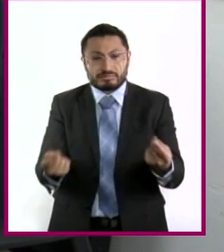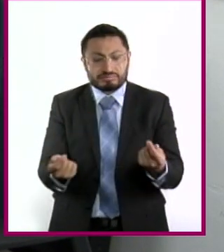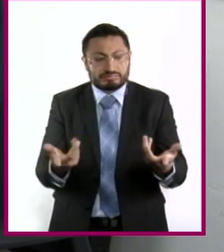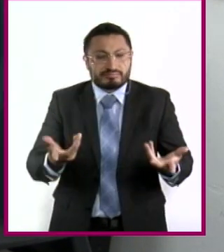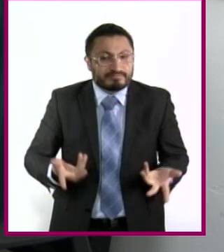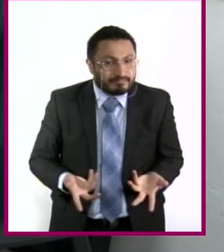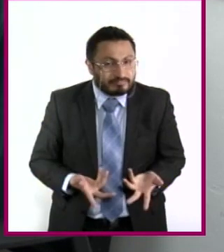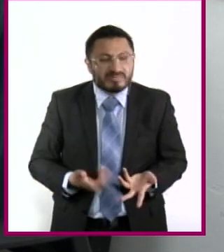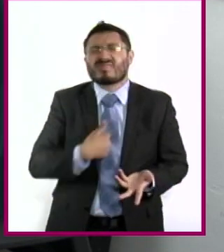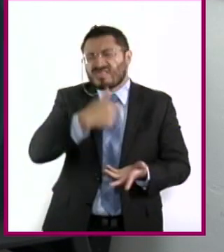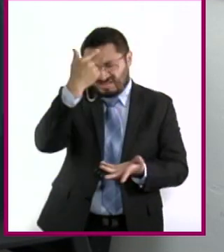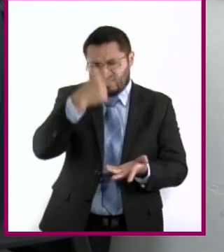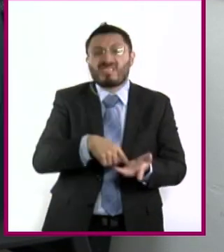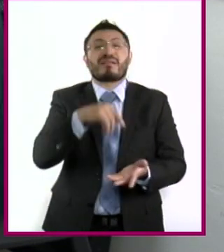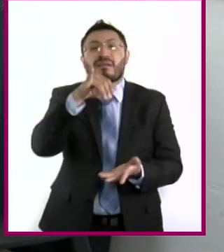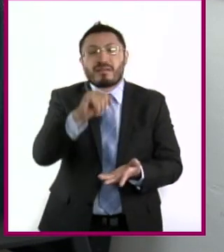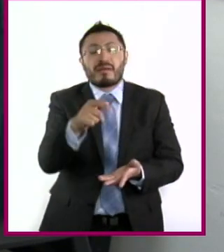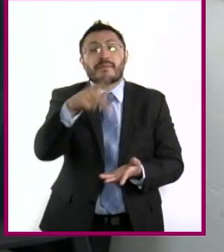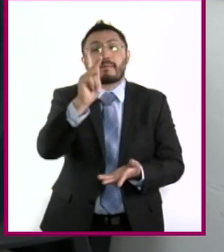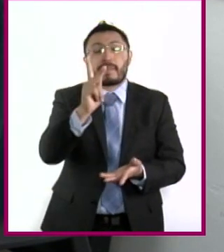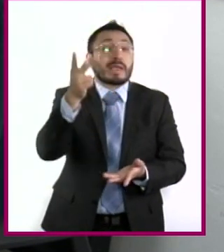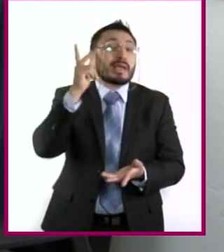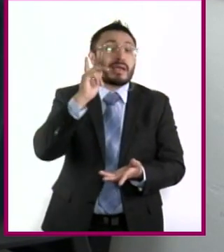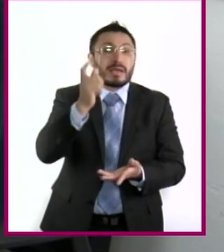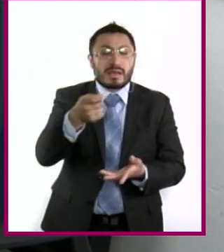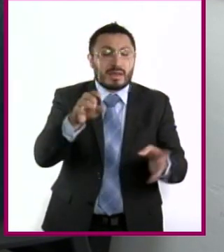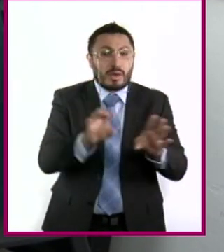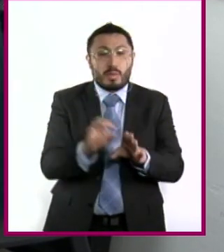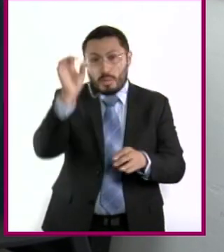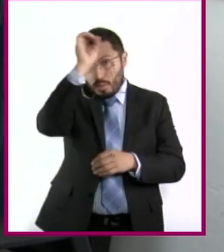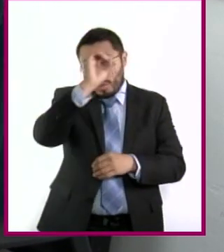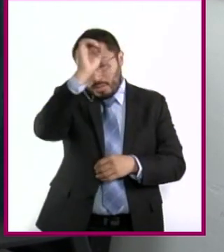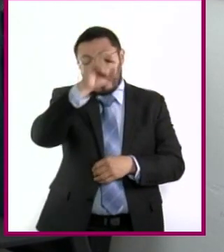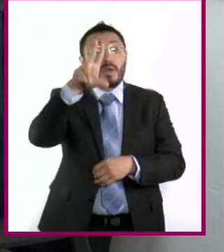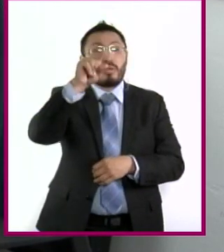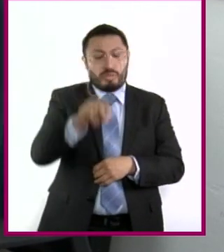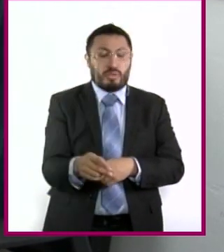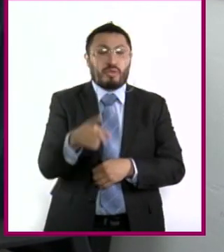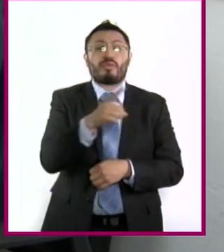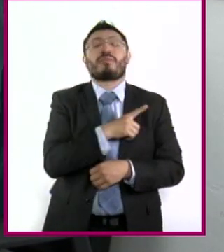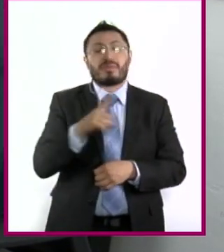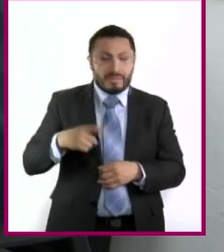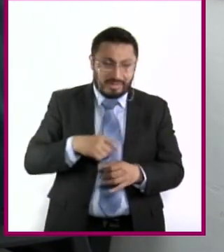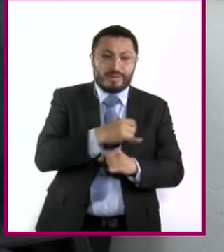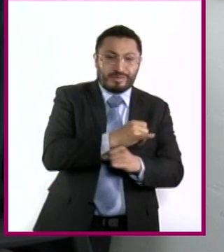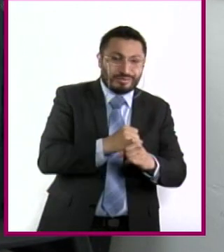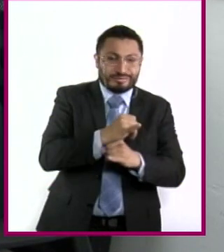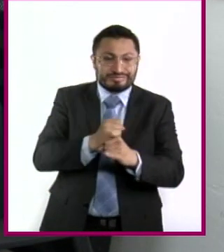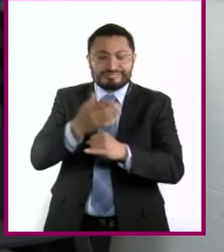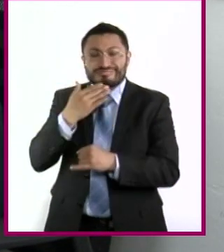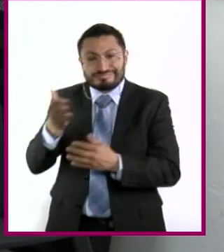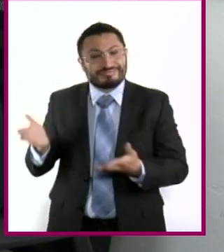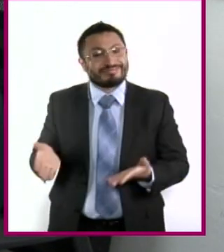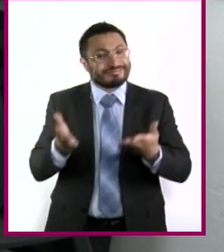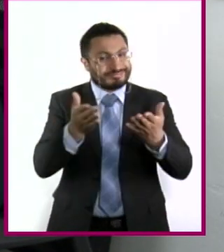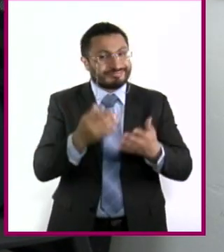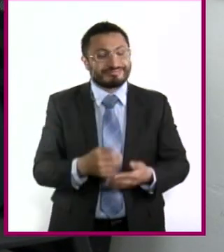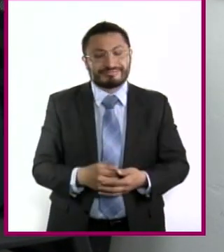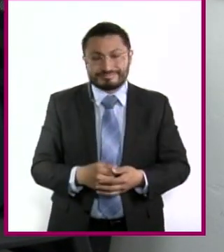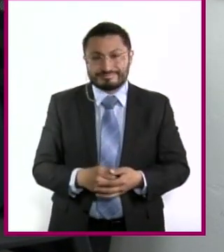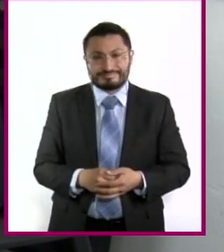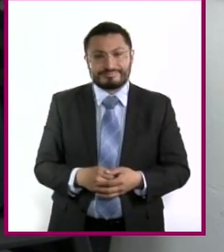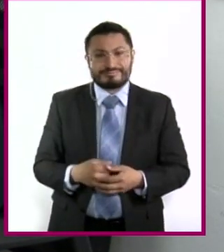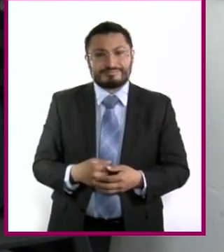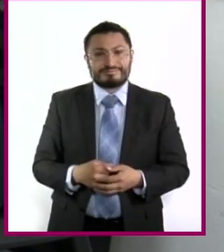Yo opino que sí, pero aquí no se trata de opinar, ¿verdad? Sino de investigar y argumentar. Así que, manos a la obra. Ok.